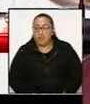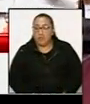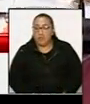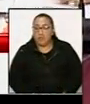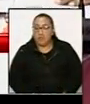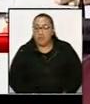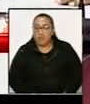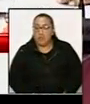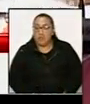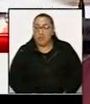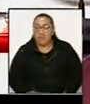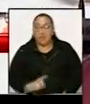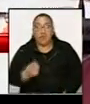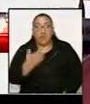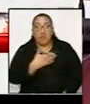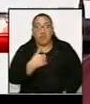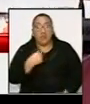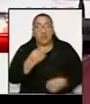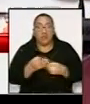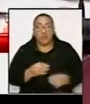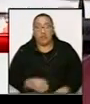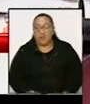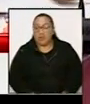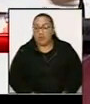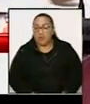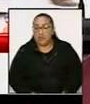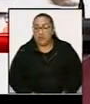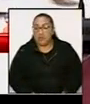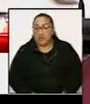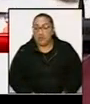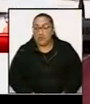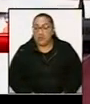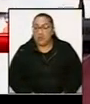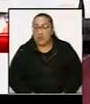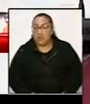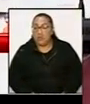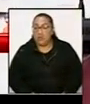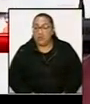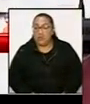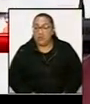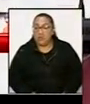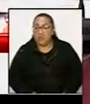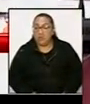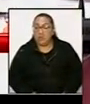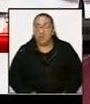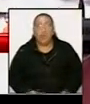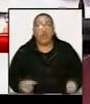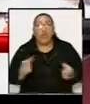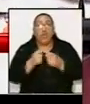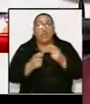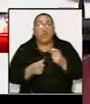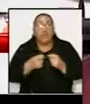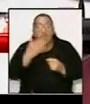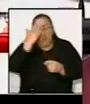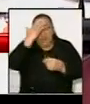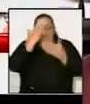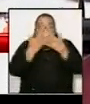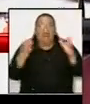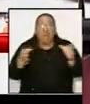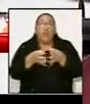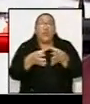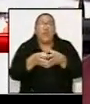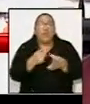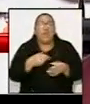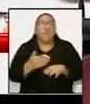quiero manifestar de que si pues si yo veo que los congresistas del 30 de mayo hace